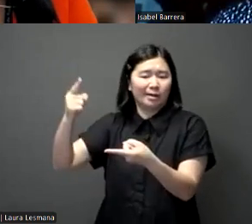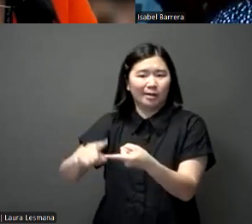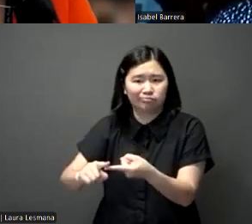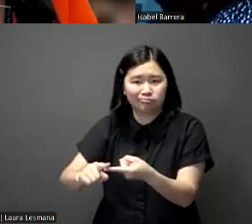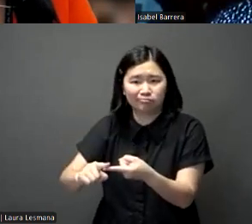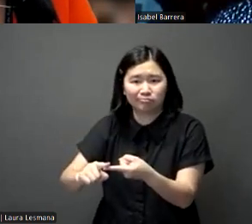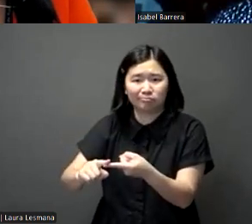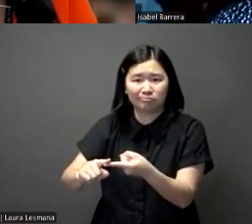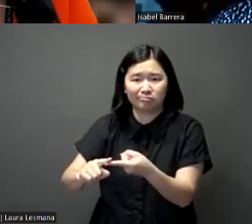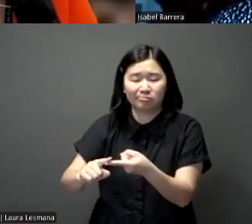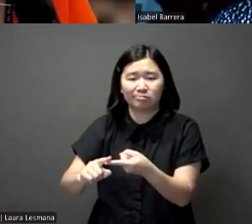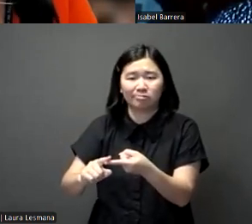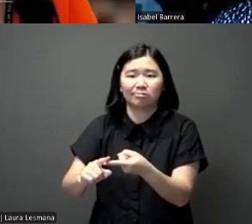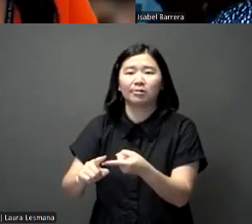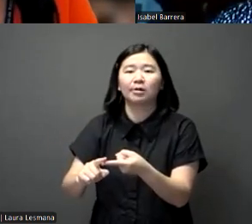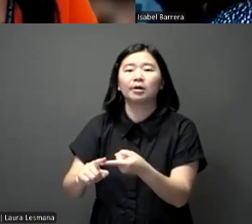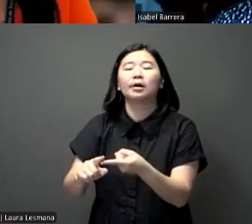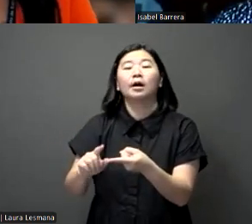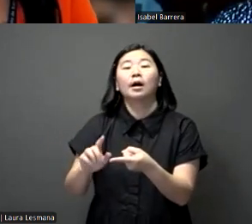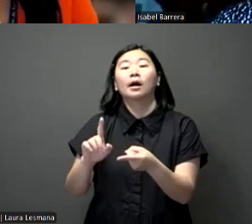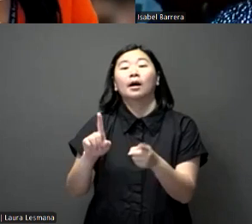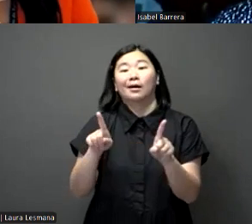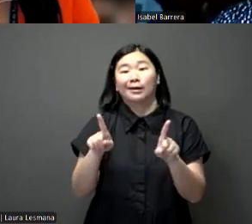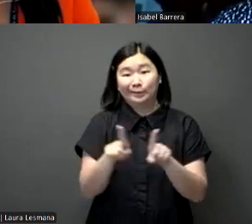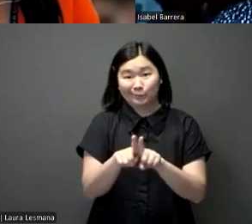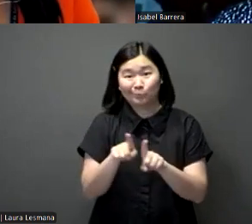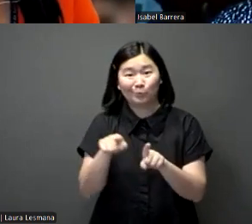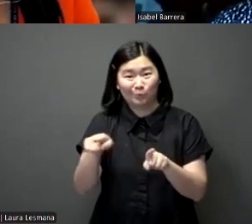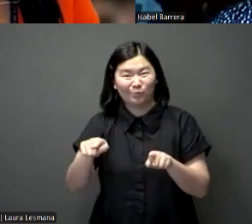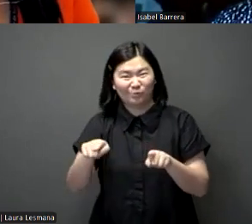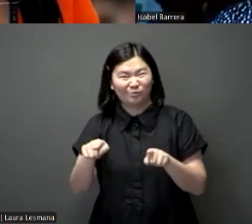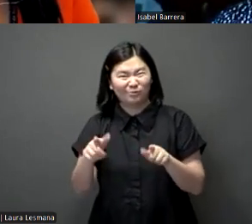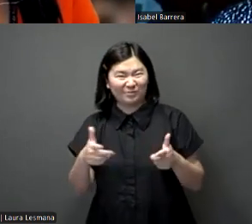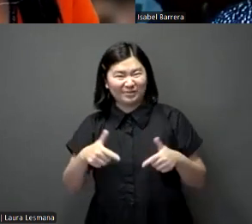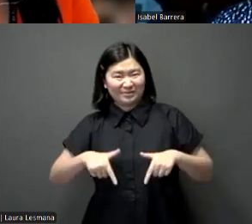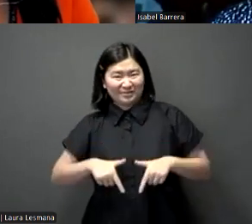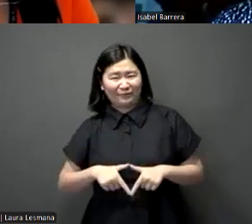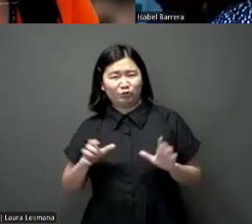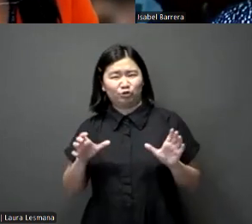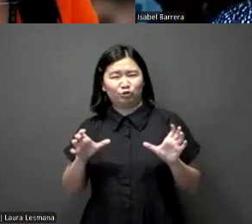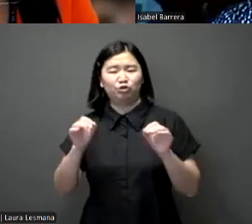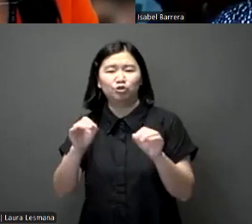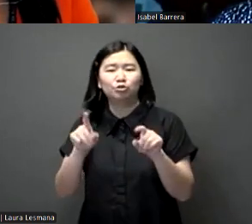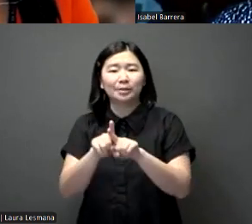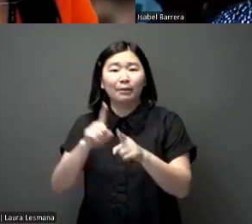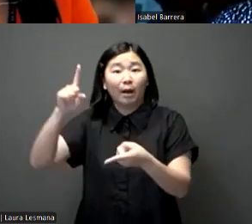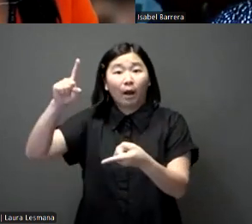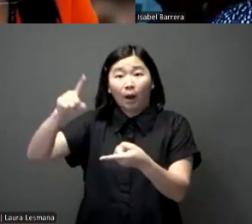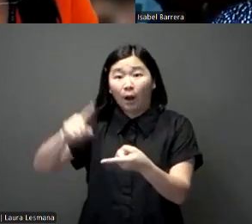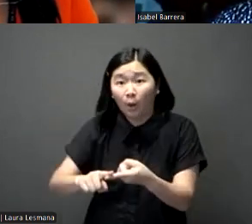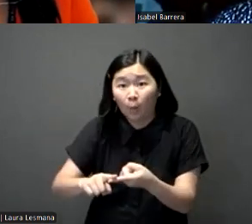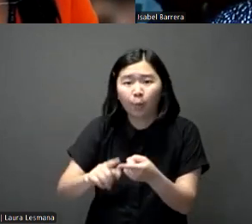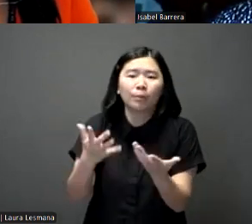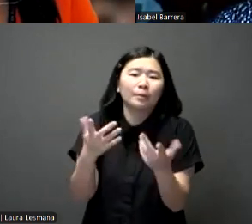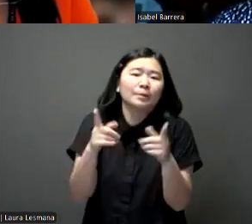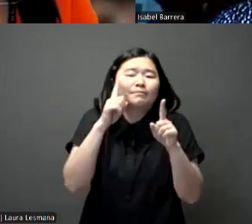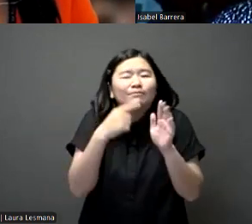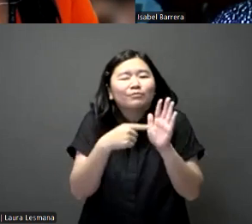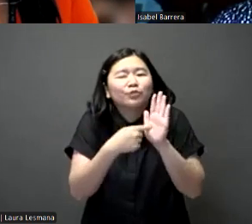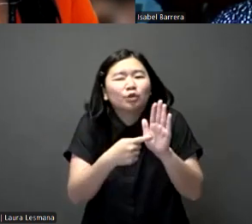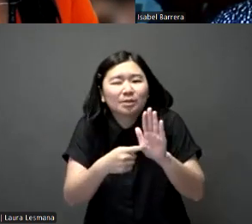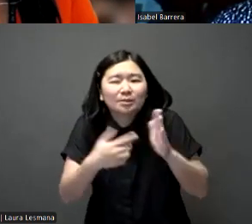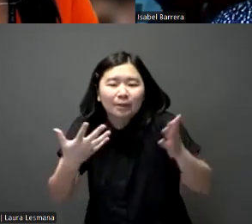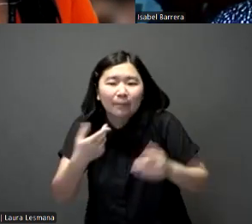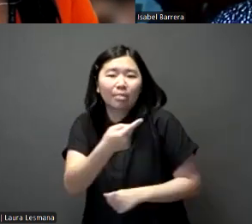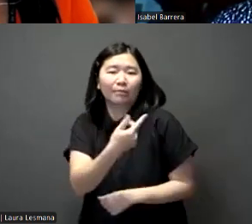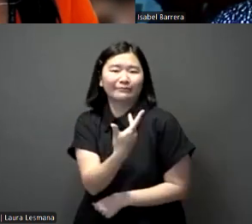estructura y capacidad de cada país. Eso desde la Organización Panamericana de la Salud. Por supuesto, hacemos nuestro mayor esfuerzo para que los países